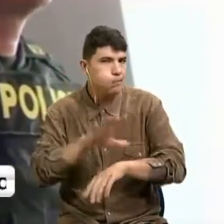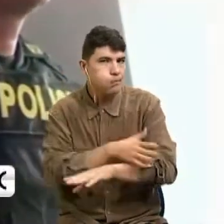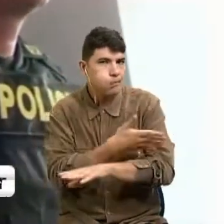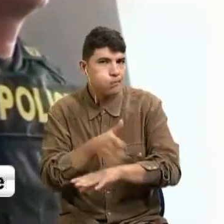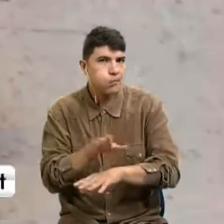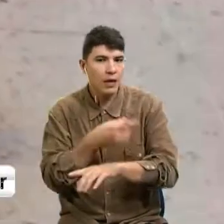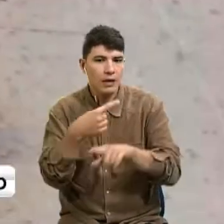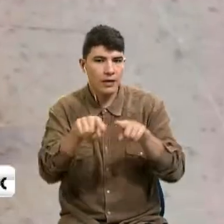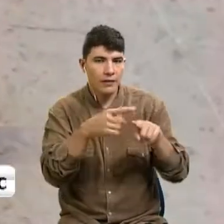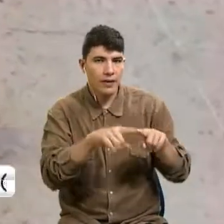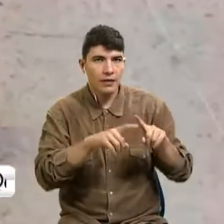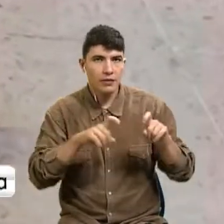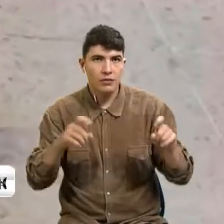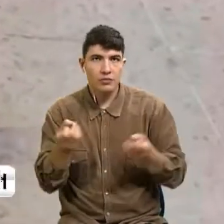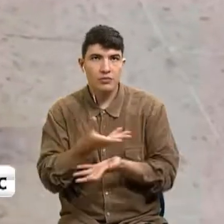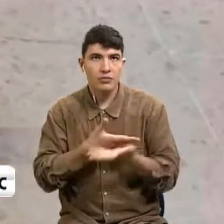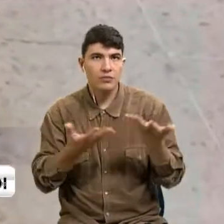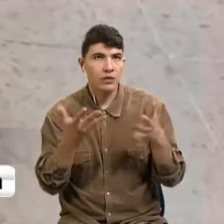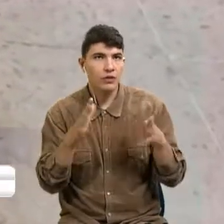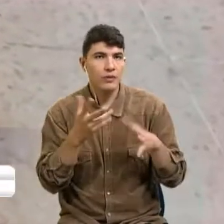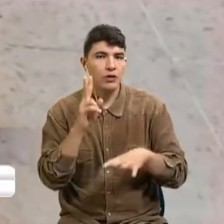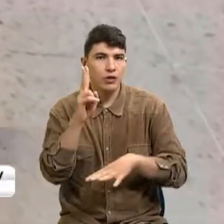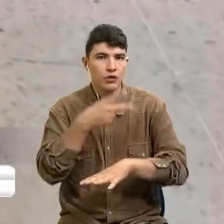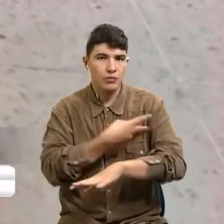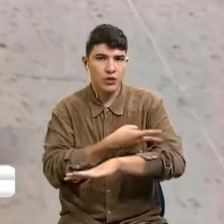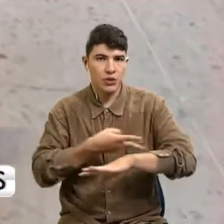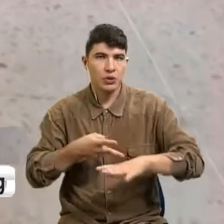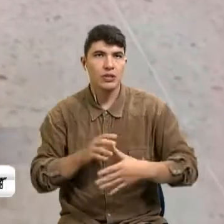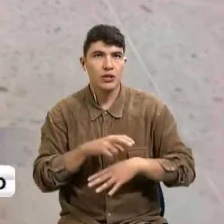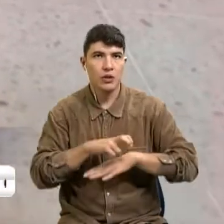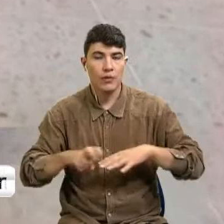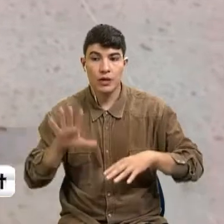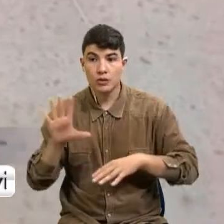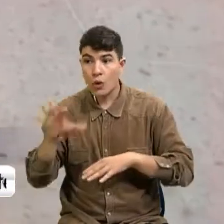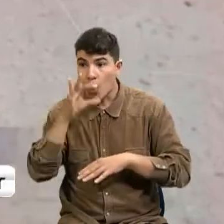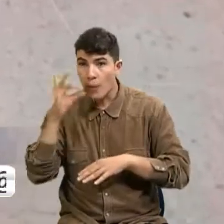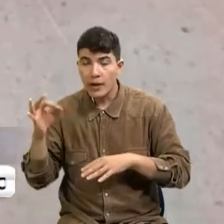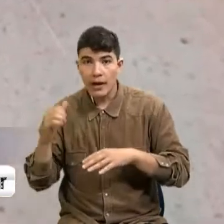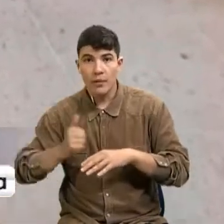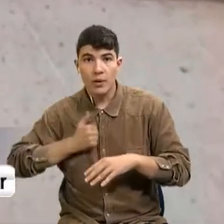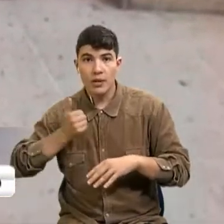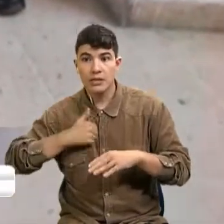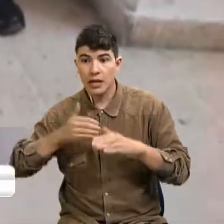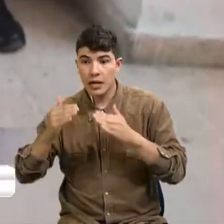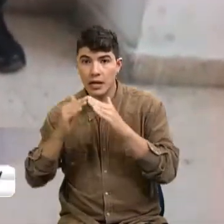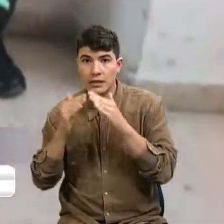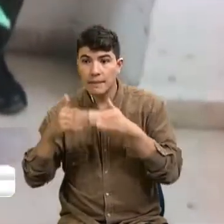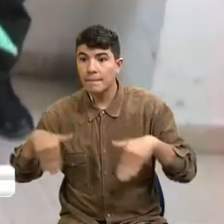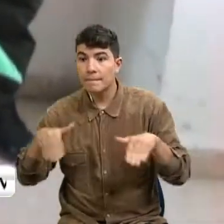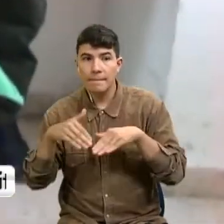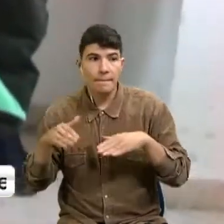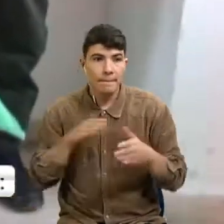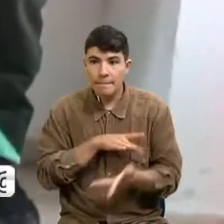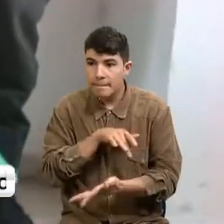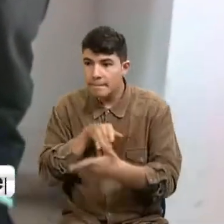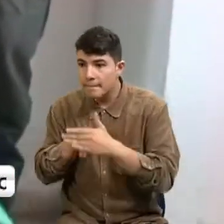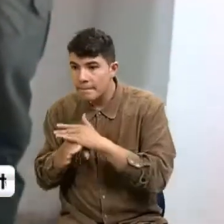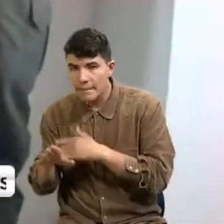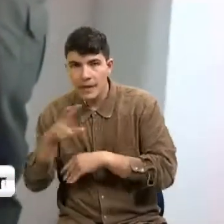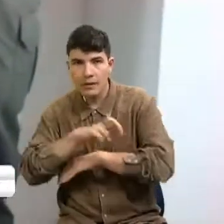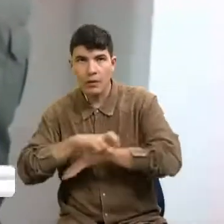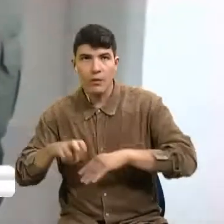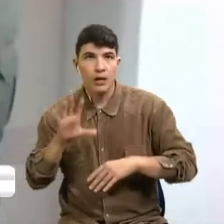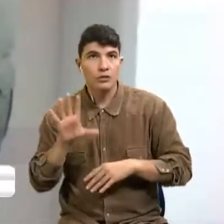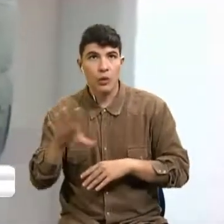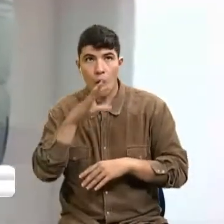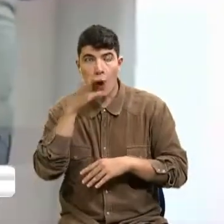elementos avaluados en 2 millones de pesos. Según las víctimas, el sujeto aprovechó que nadie estaba en casa para hurtar los enseres. El